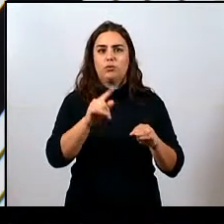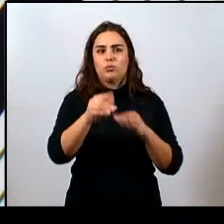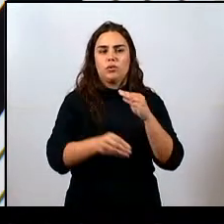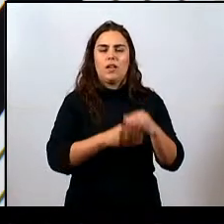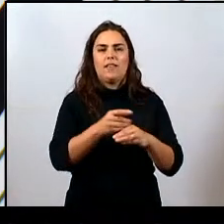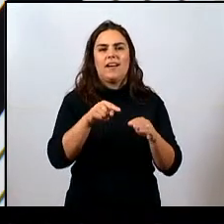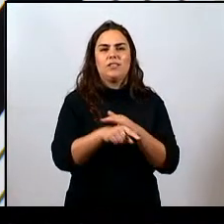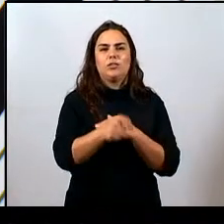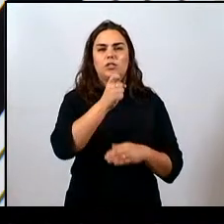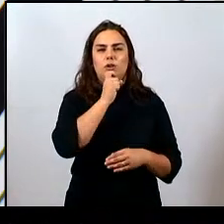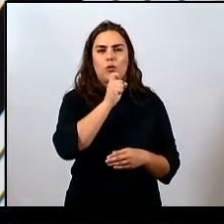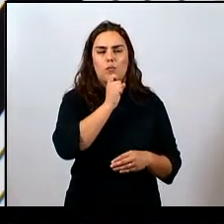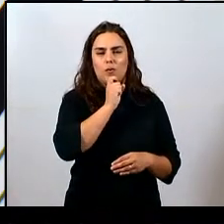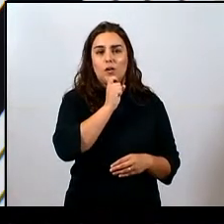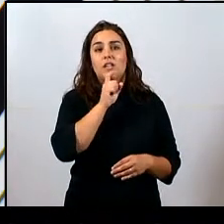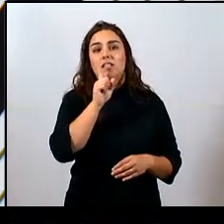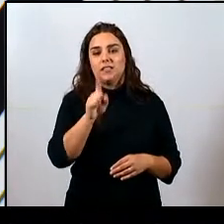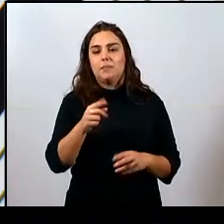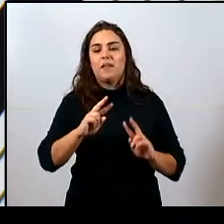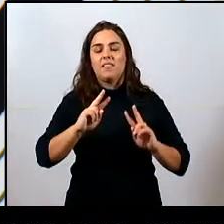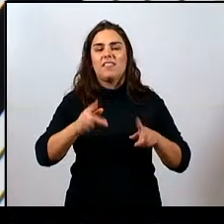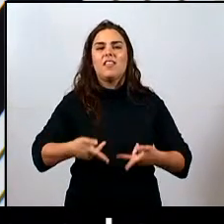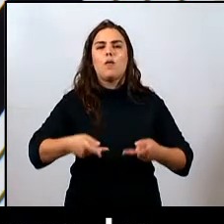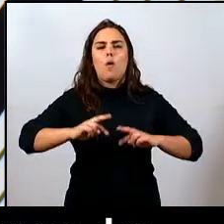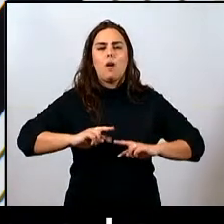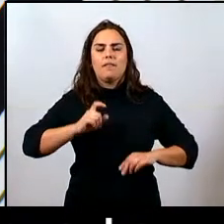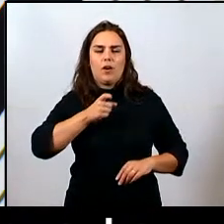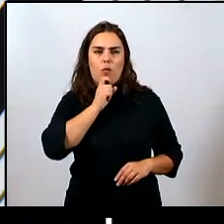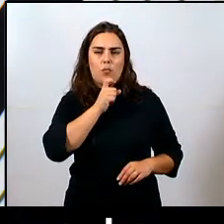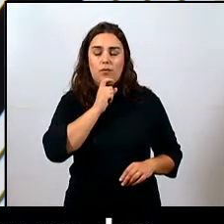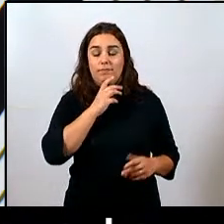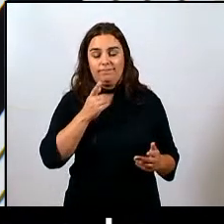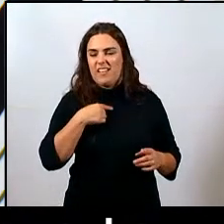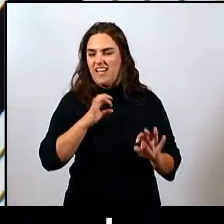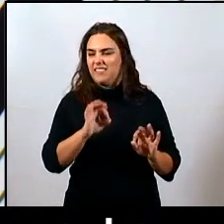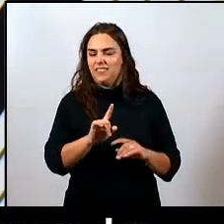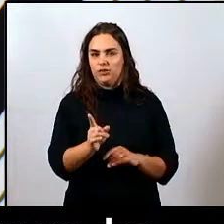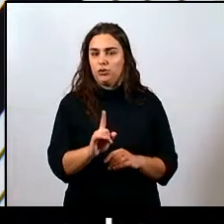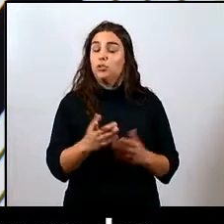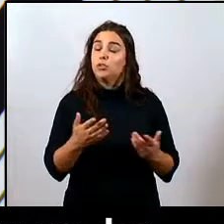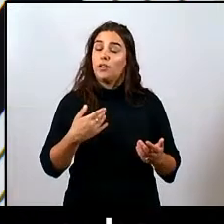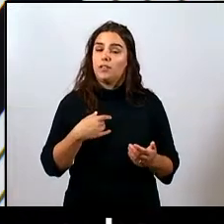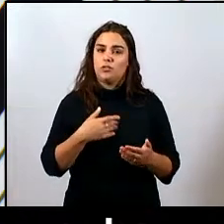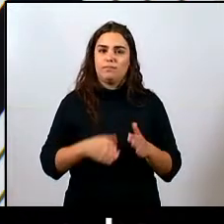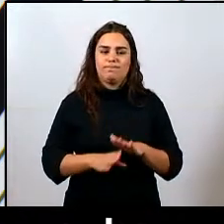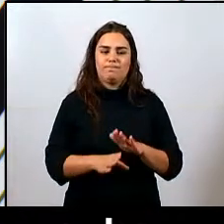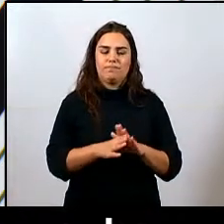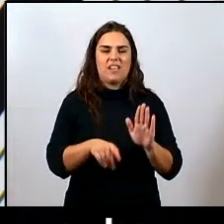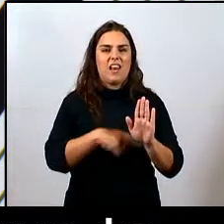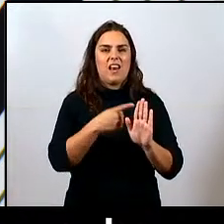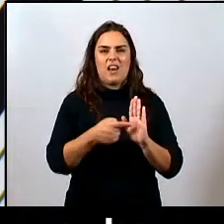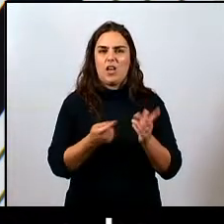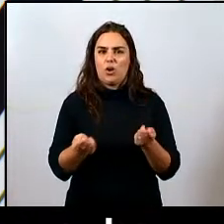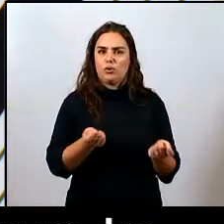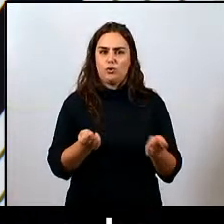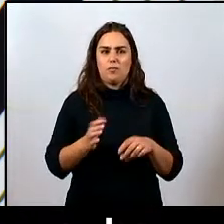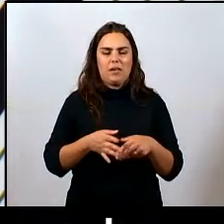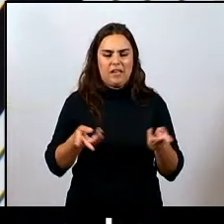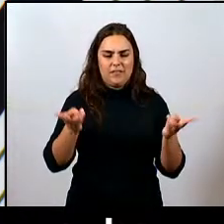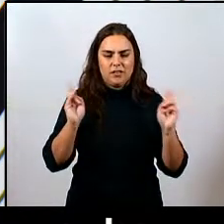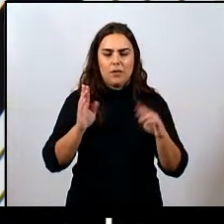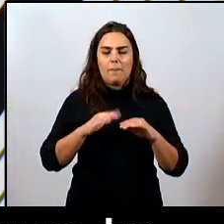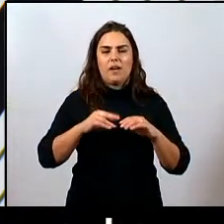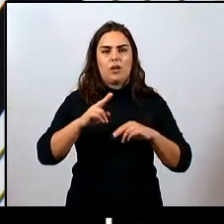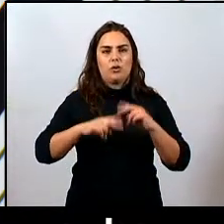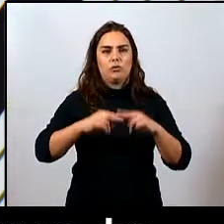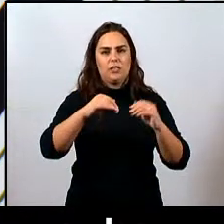de gestionar o cuándo te la van a devolver. Así esto no funciona, así que tenemos que seguir legislando para que haya libertad, para que se pueda construir